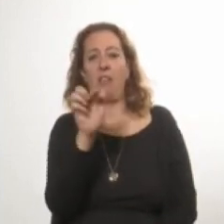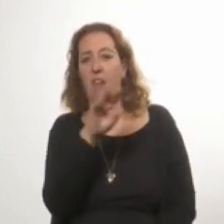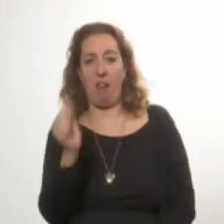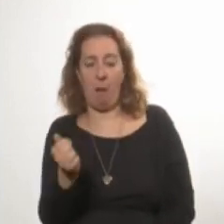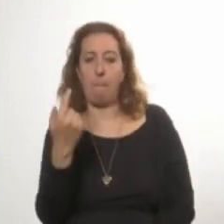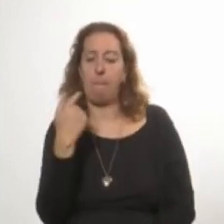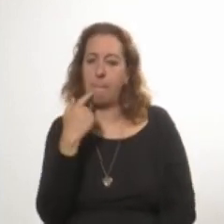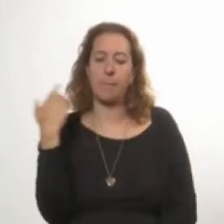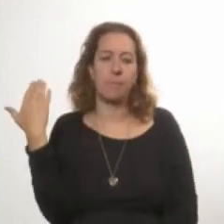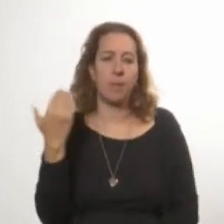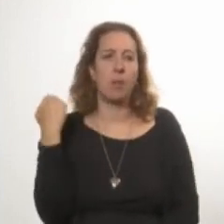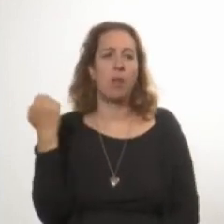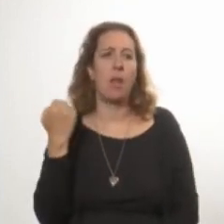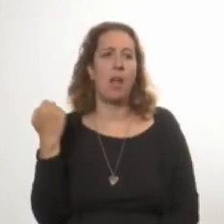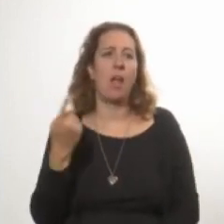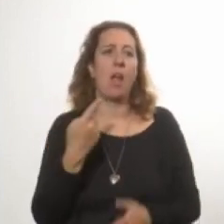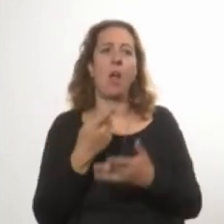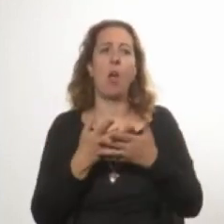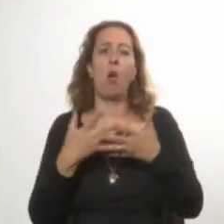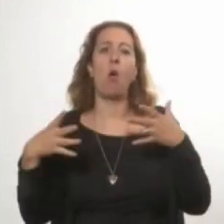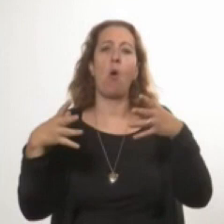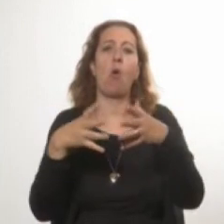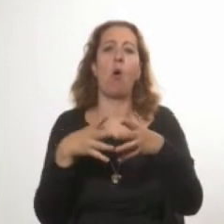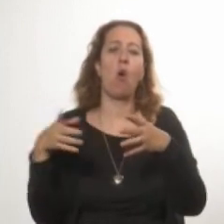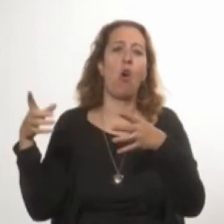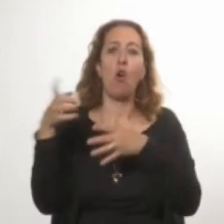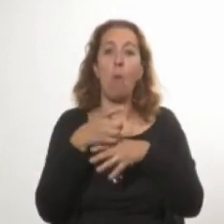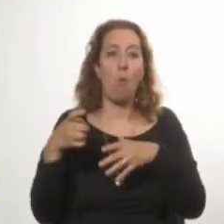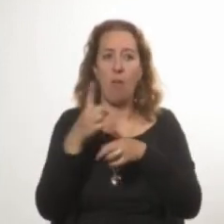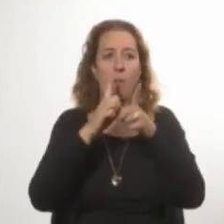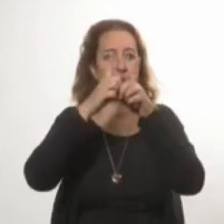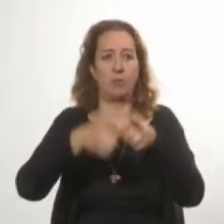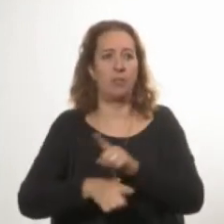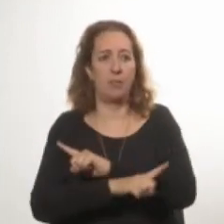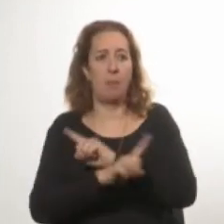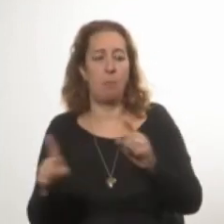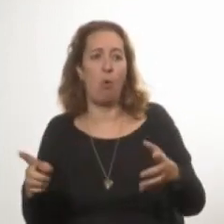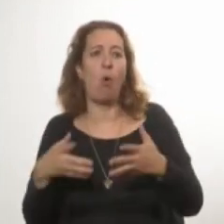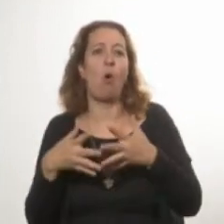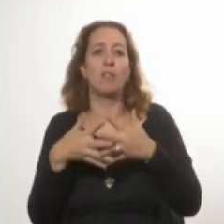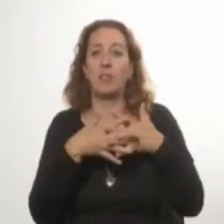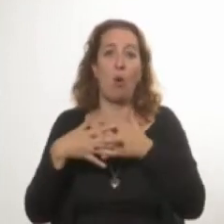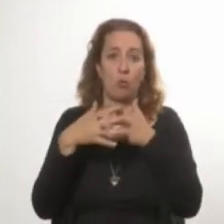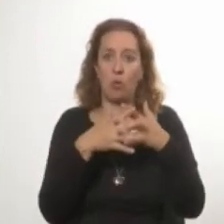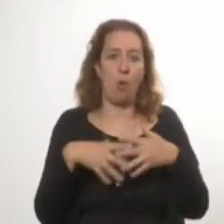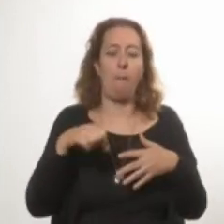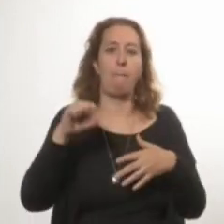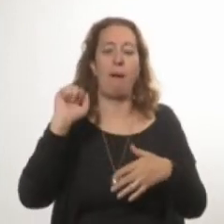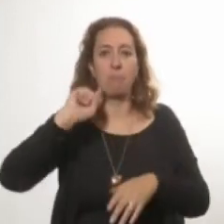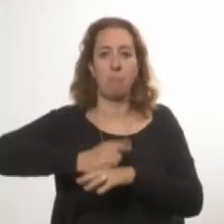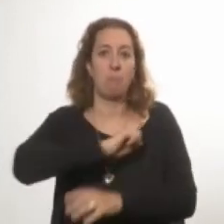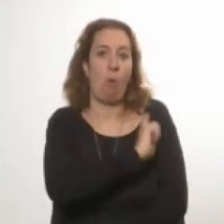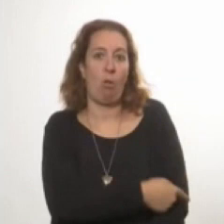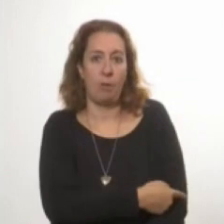famoso: ni rusos ni yanquis, ni en las filas rojas del comunismo ni una estrella más en la bandera de ningún imperialismo. Y